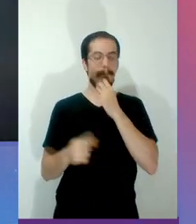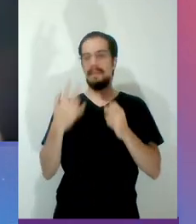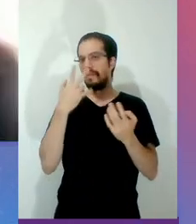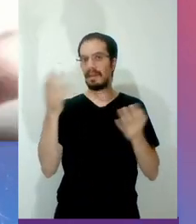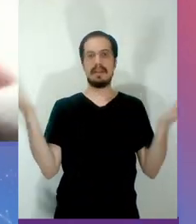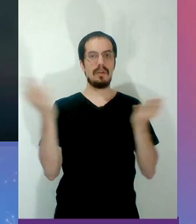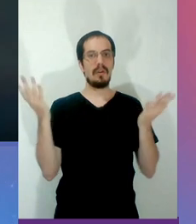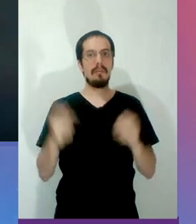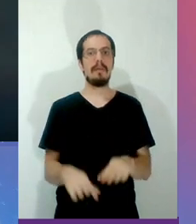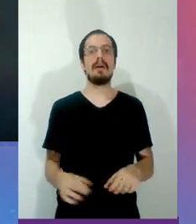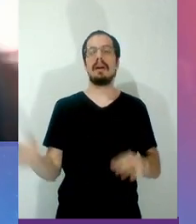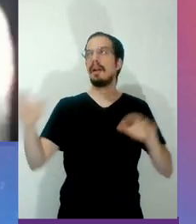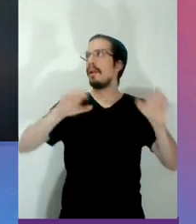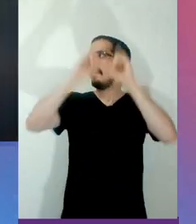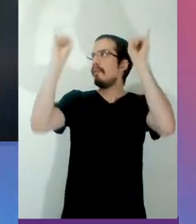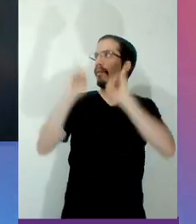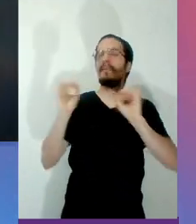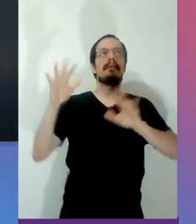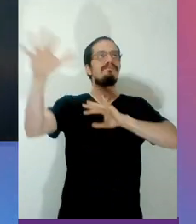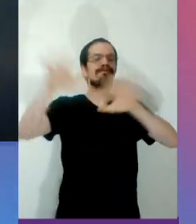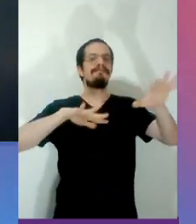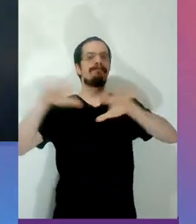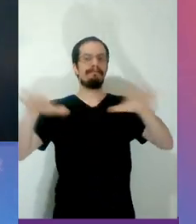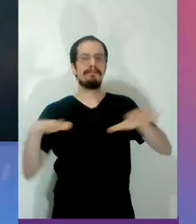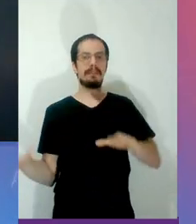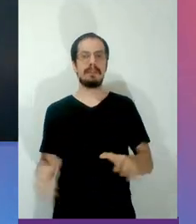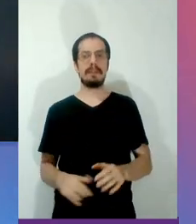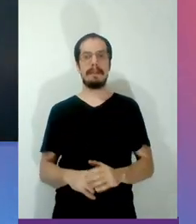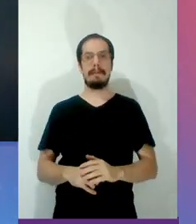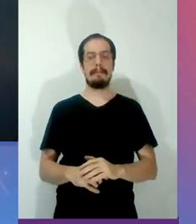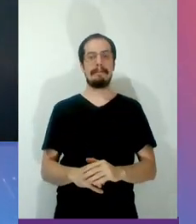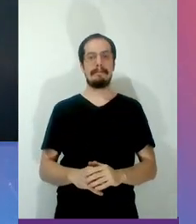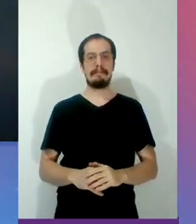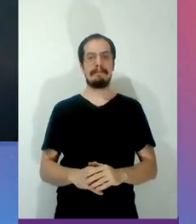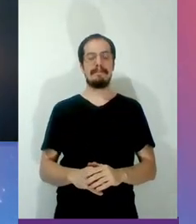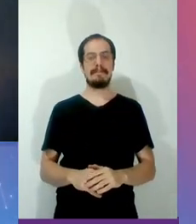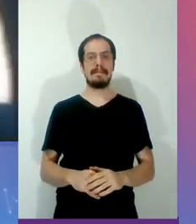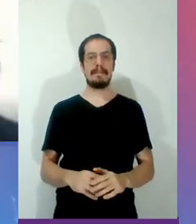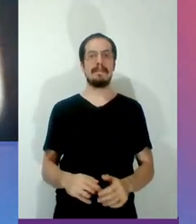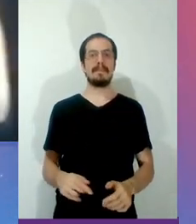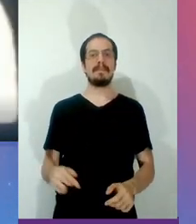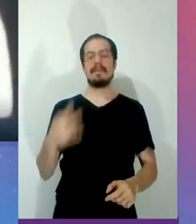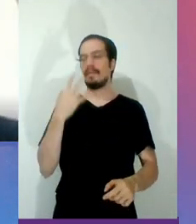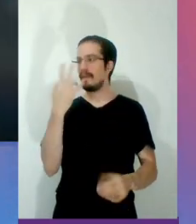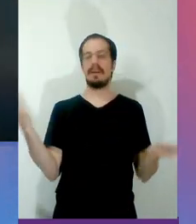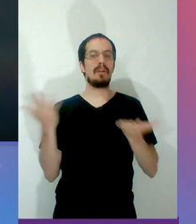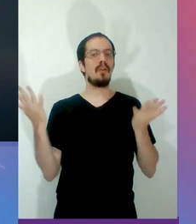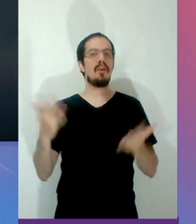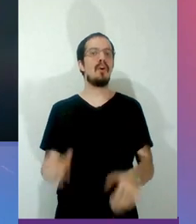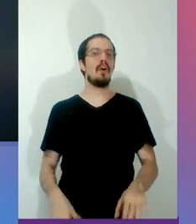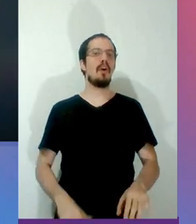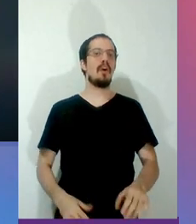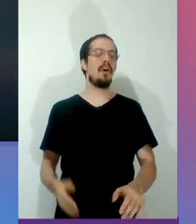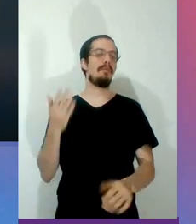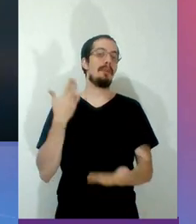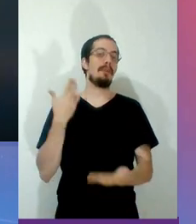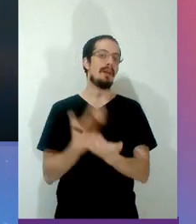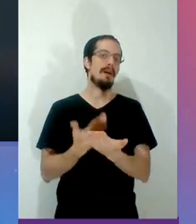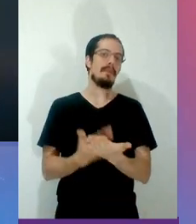las plataformas en las cuales estamos, que tenemos que aprovechar esas